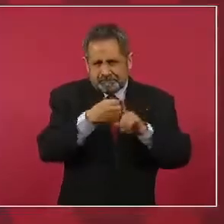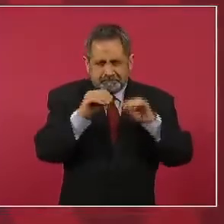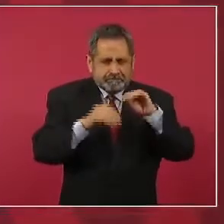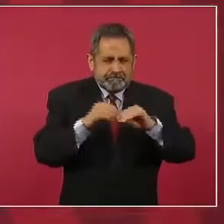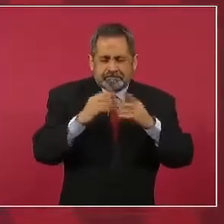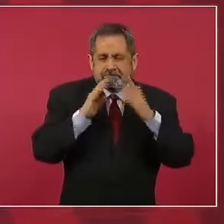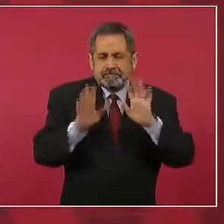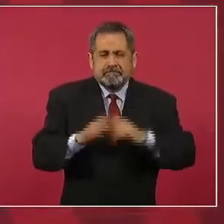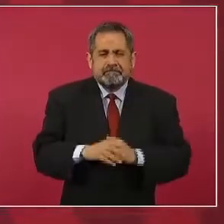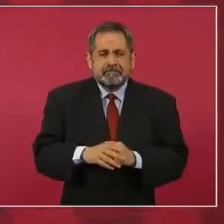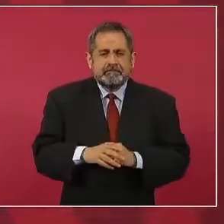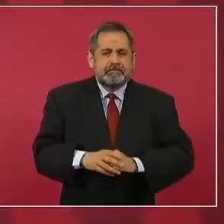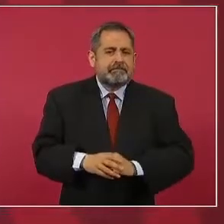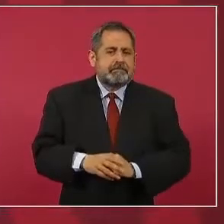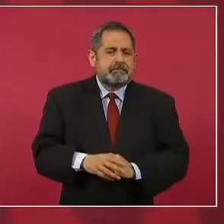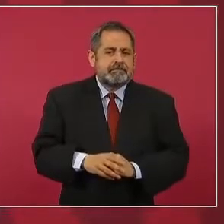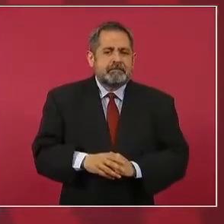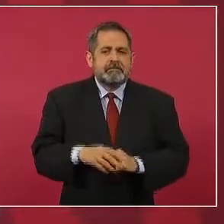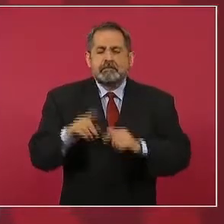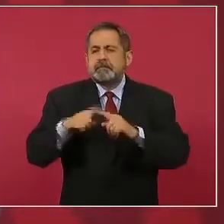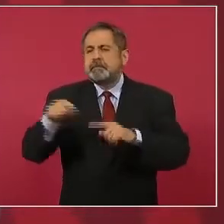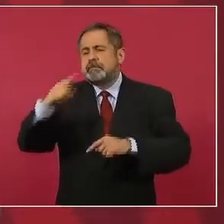¿Para qué le enredan tanto?